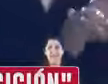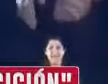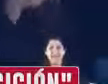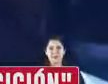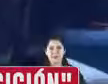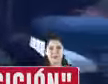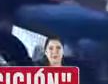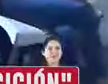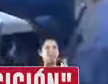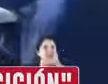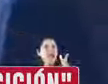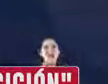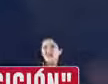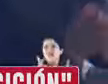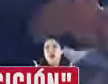nada